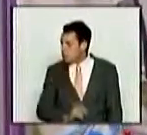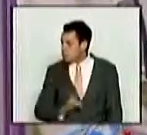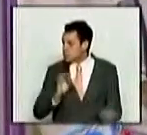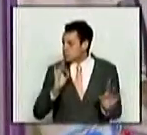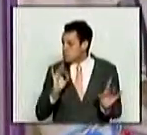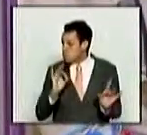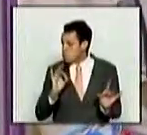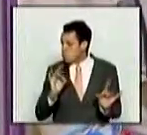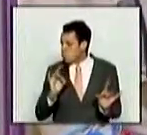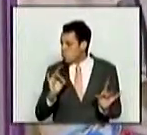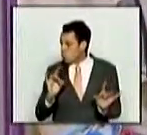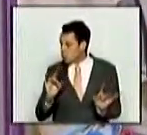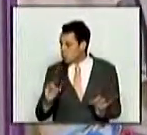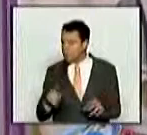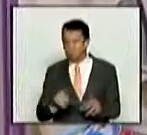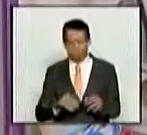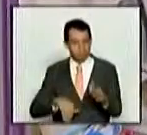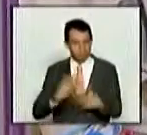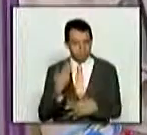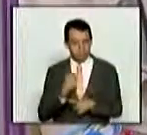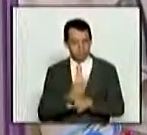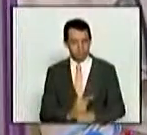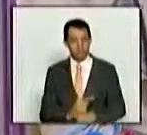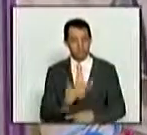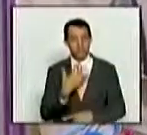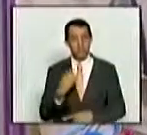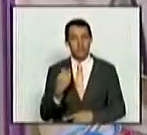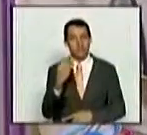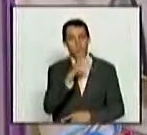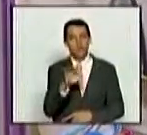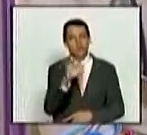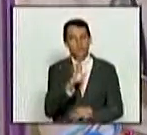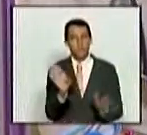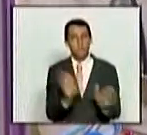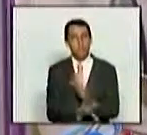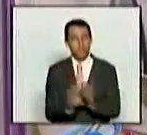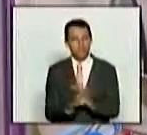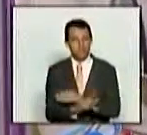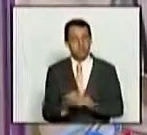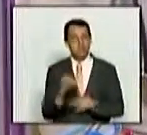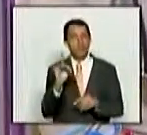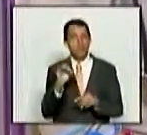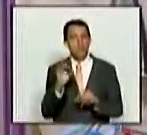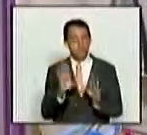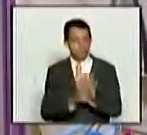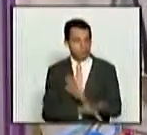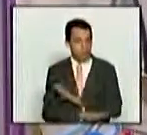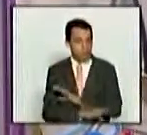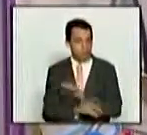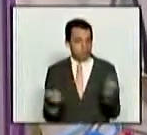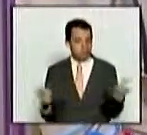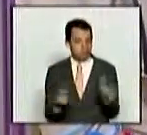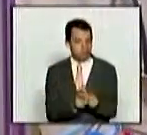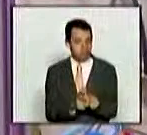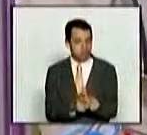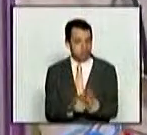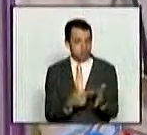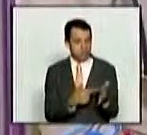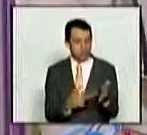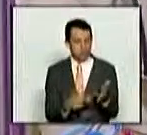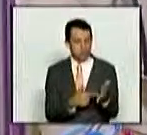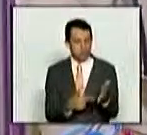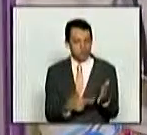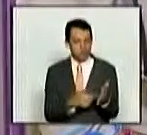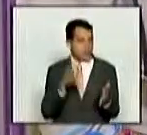primera sesión ustedes salen con menos del 50% del dolor, porque el láser es muy modulador y va directamente al